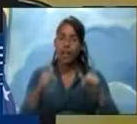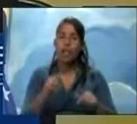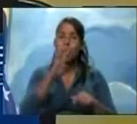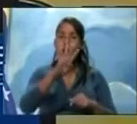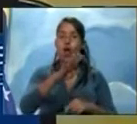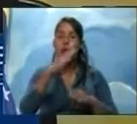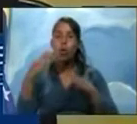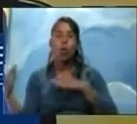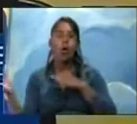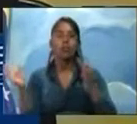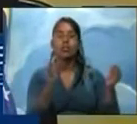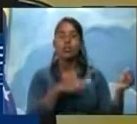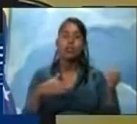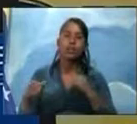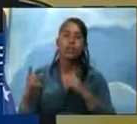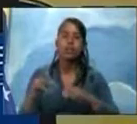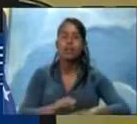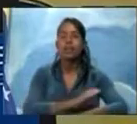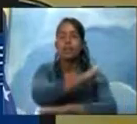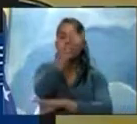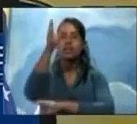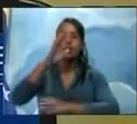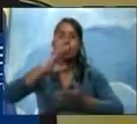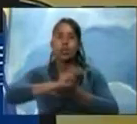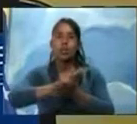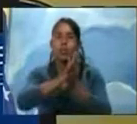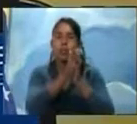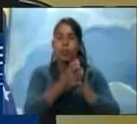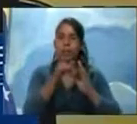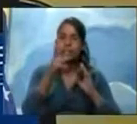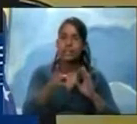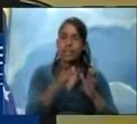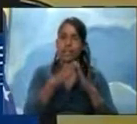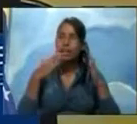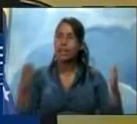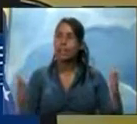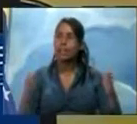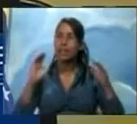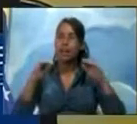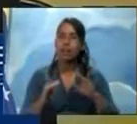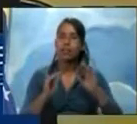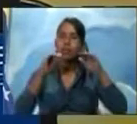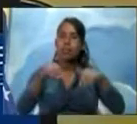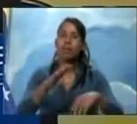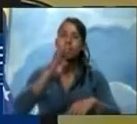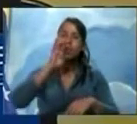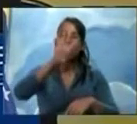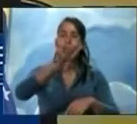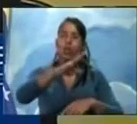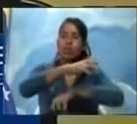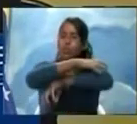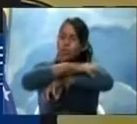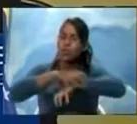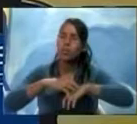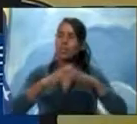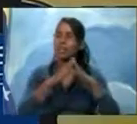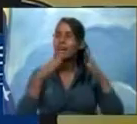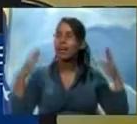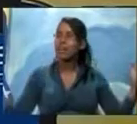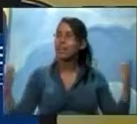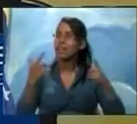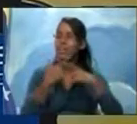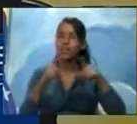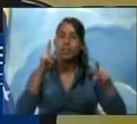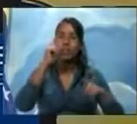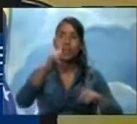cuatro vientos del cielo combatían en el gran mar. Y cuatro bestias grandes, diferentes, la